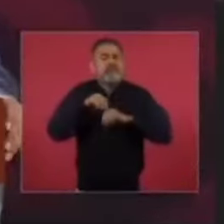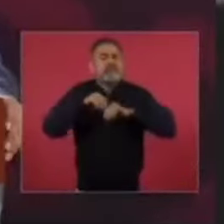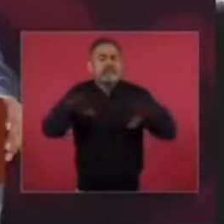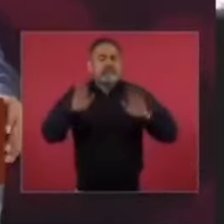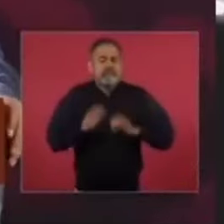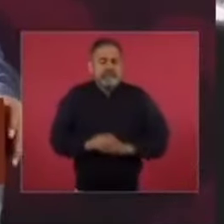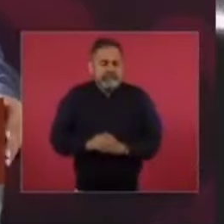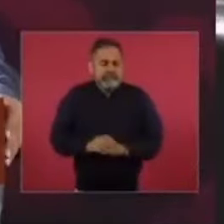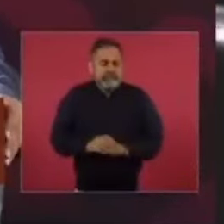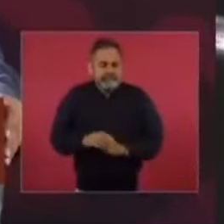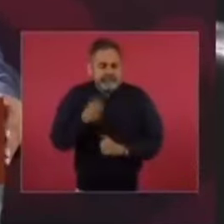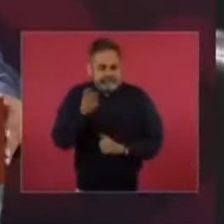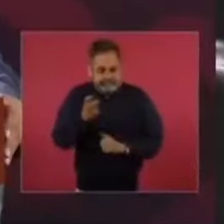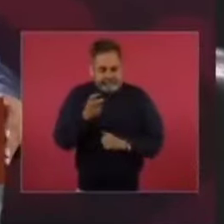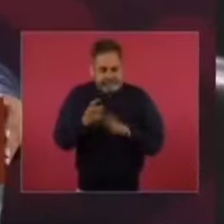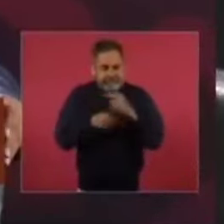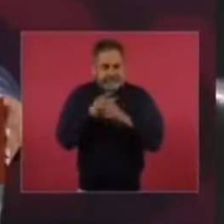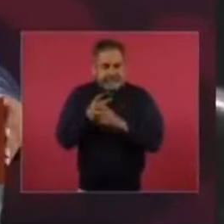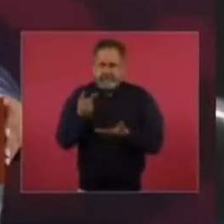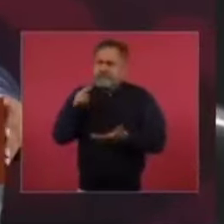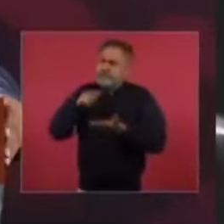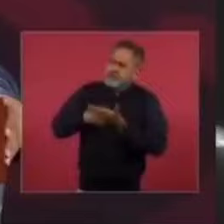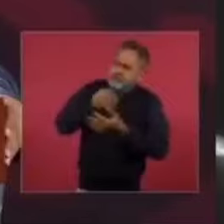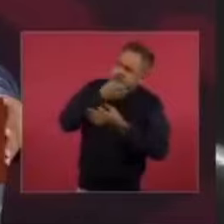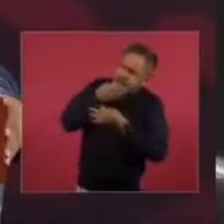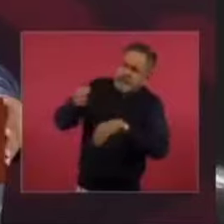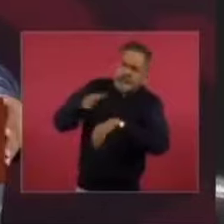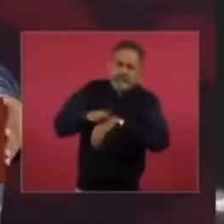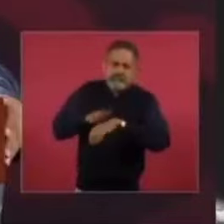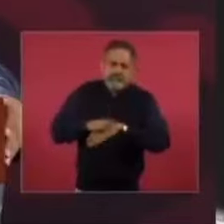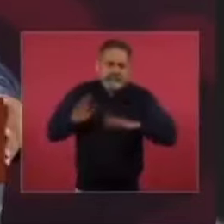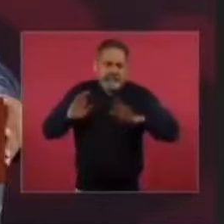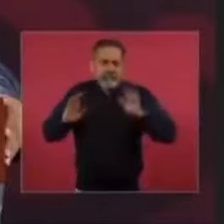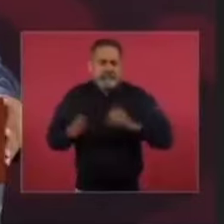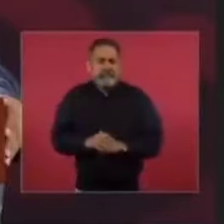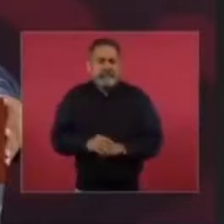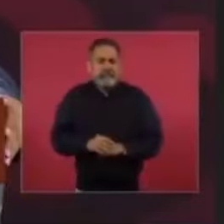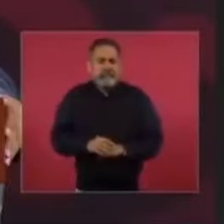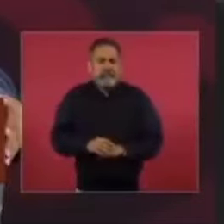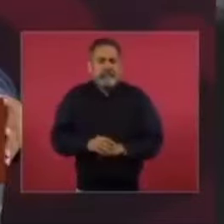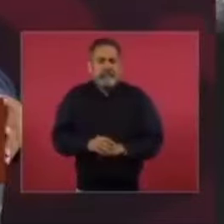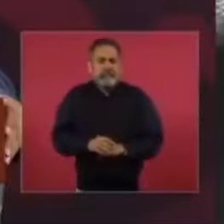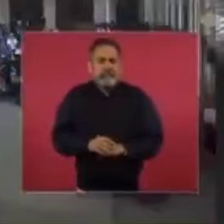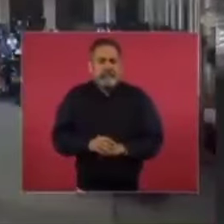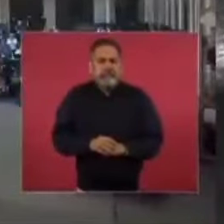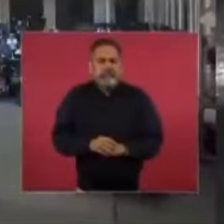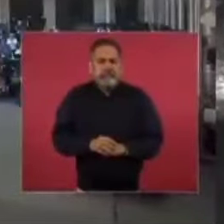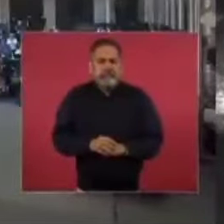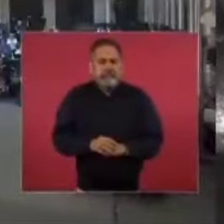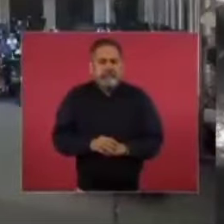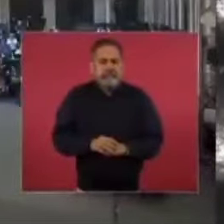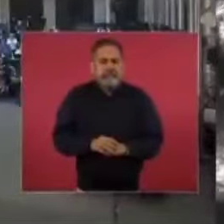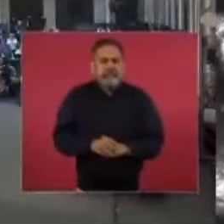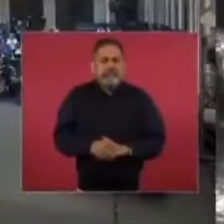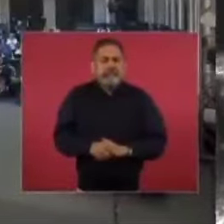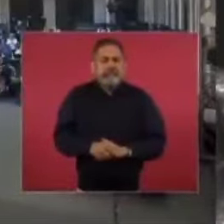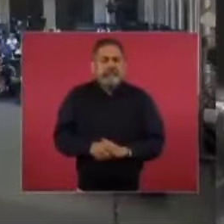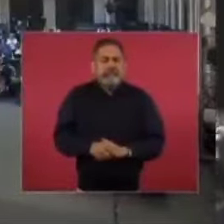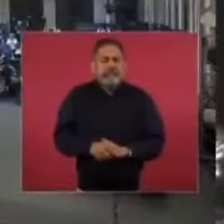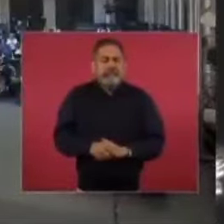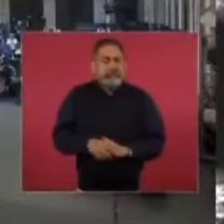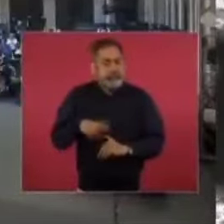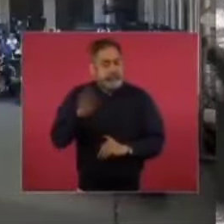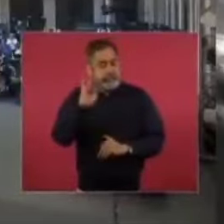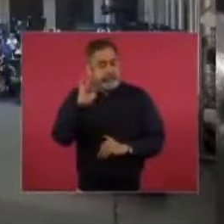O hasta lloran con él como Javier Milei. Y digo esto porque los planteamientos que tienen los tres países conforme a su situación